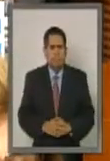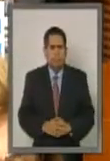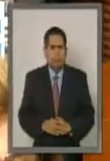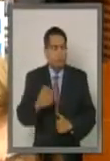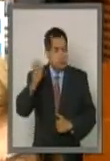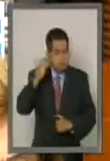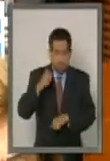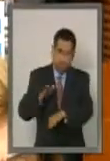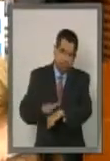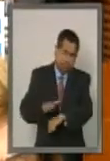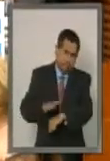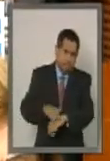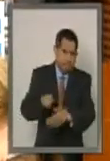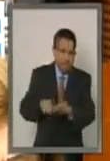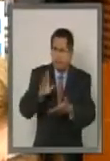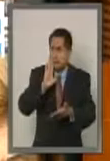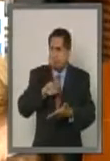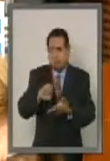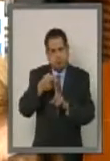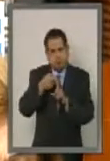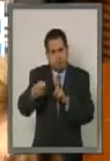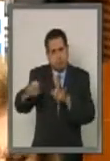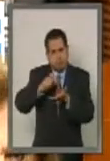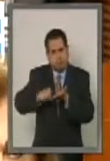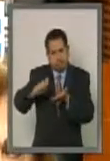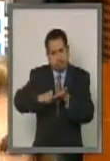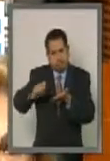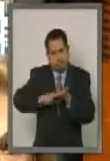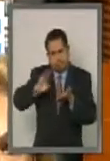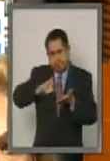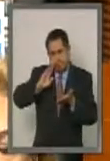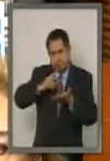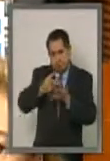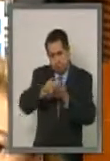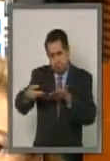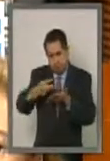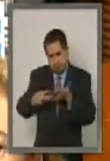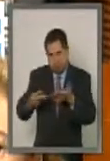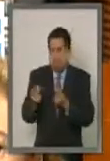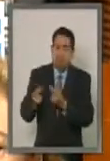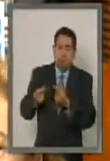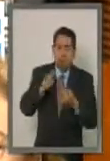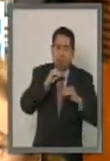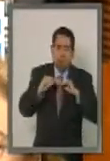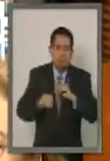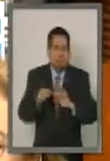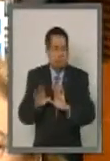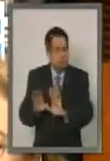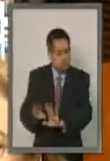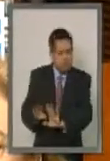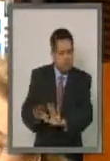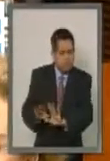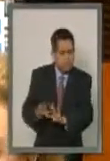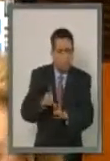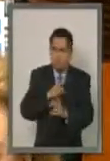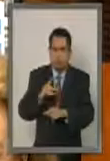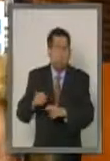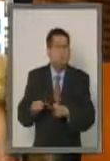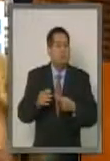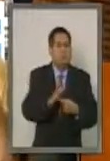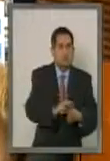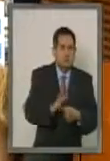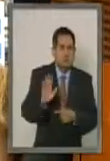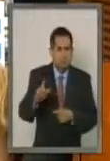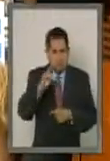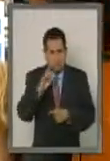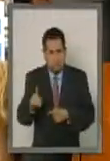en su momento que estaba mal redactado, que pedíamos que ante las prisas, que no se dé de dónde la sacaron, al